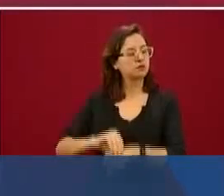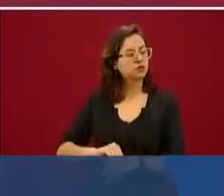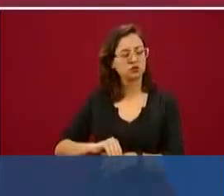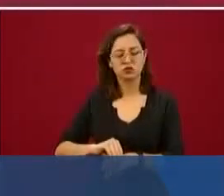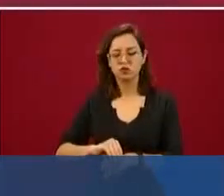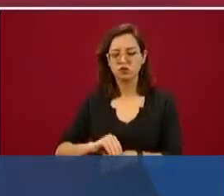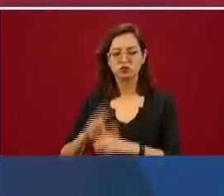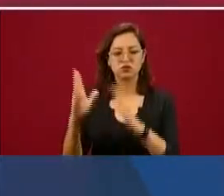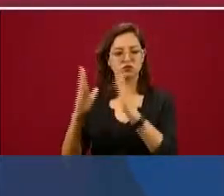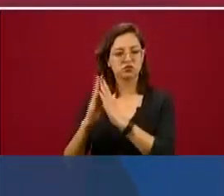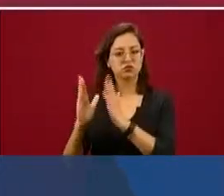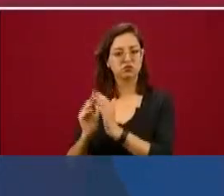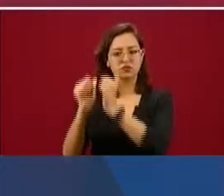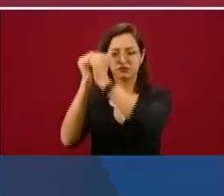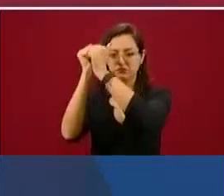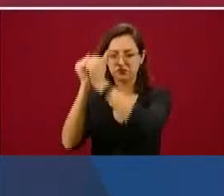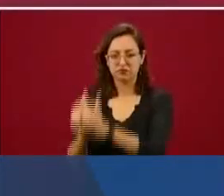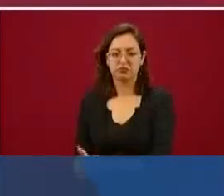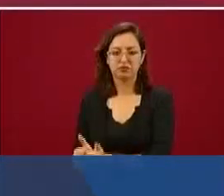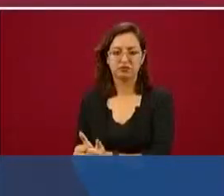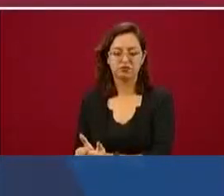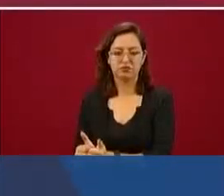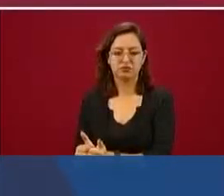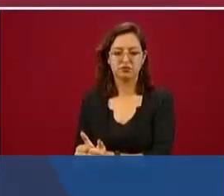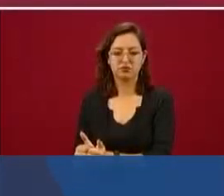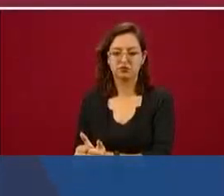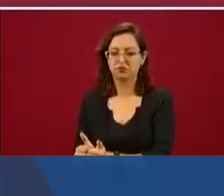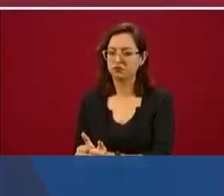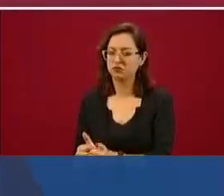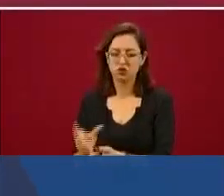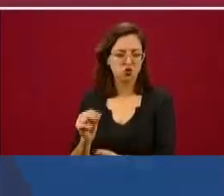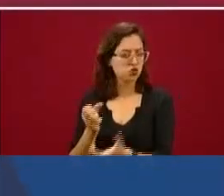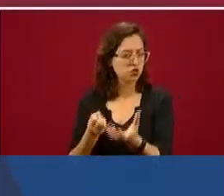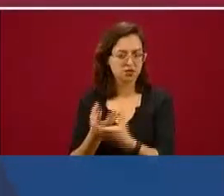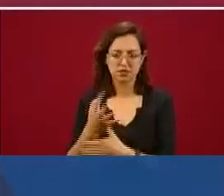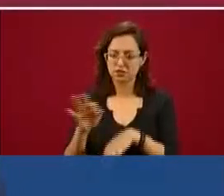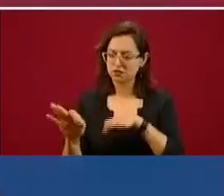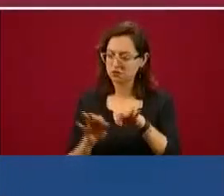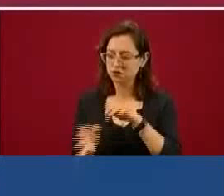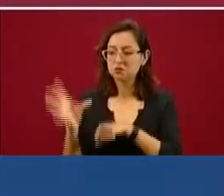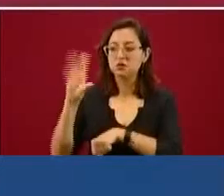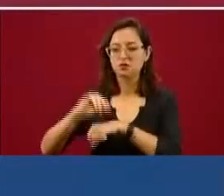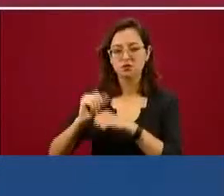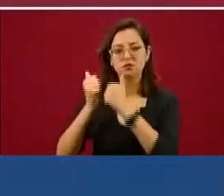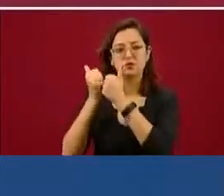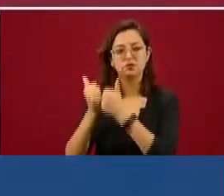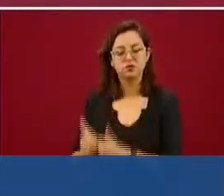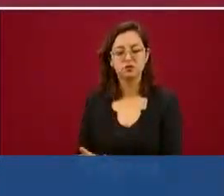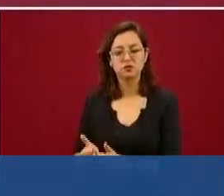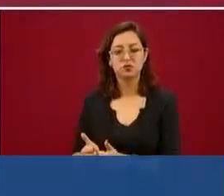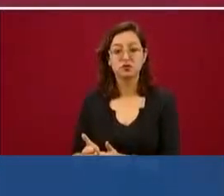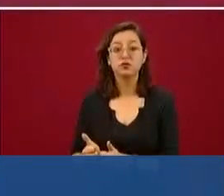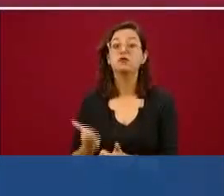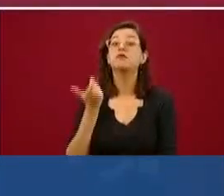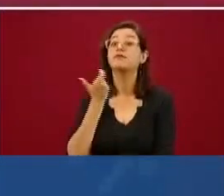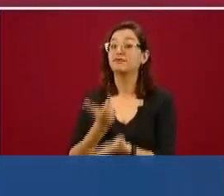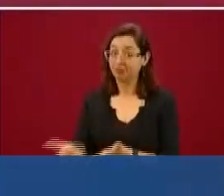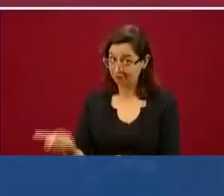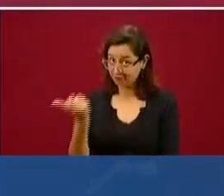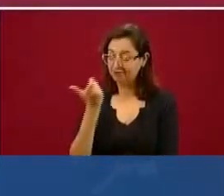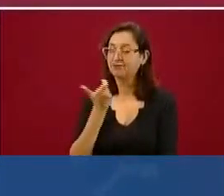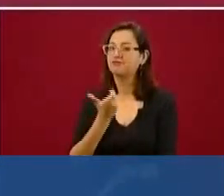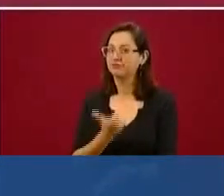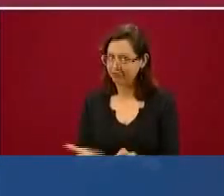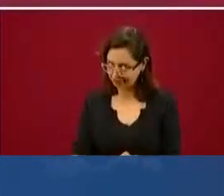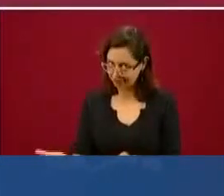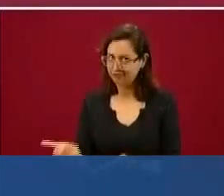la postura en torno a esta situación difícil de salud que enfrentamos en México, como que se enfrenta también en buena